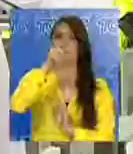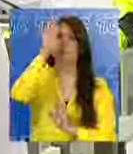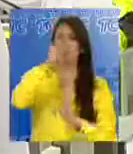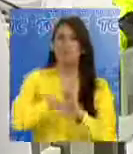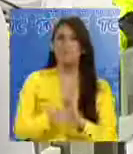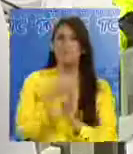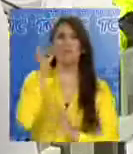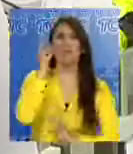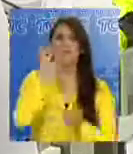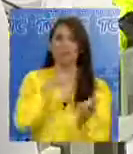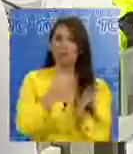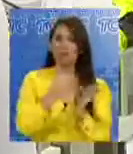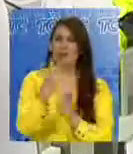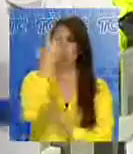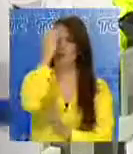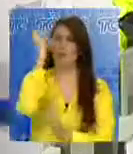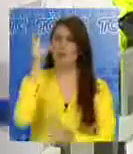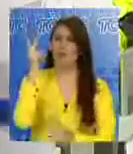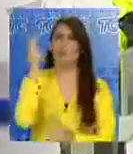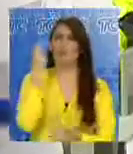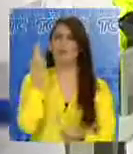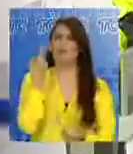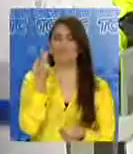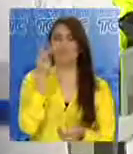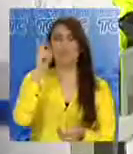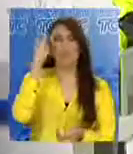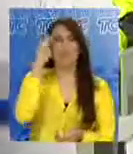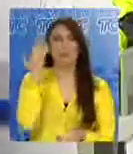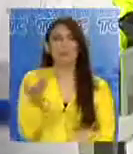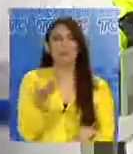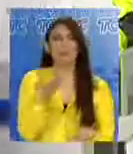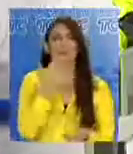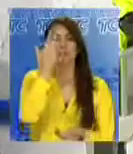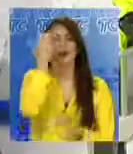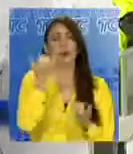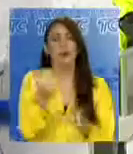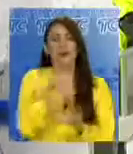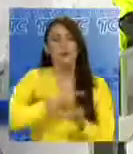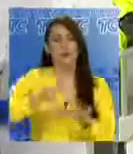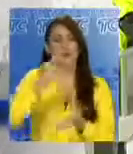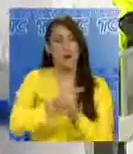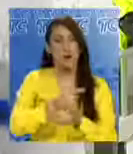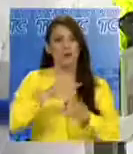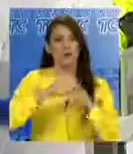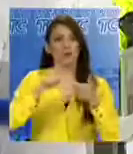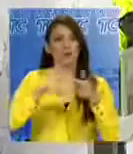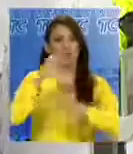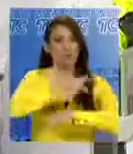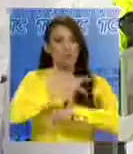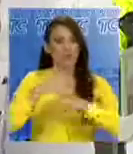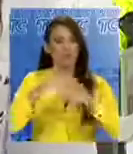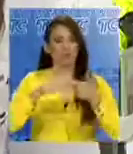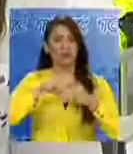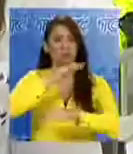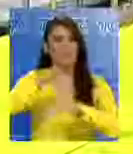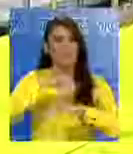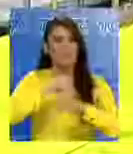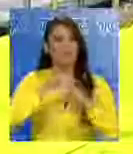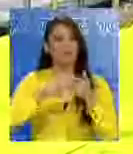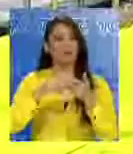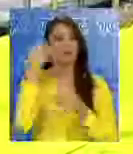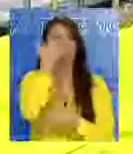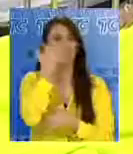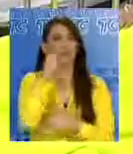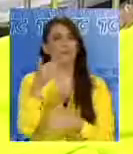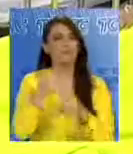21%. Cuatro provincias que las que tienen mayor prevalencia, las principales Guayas, luego tenemos Pichincha, Manabí y Esmeraldas.